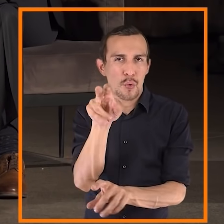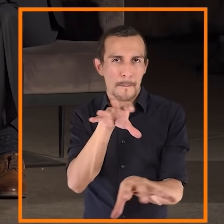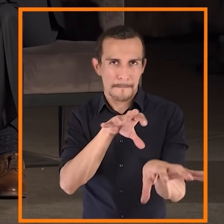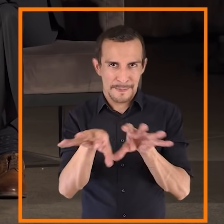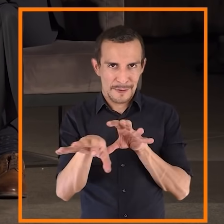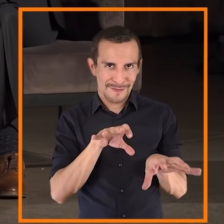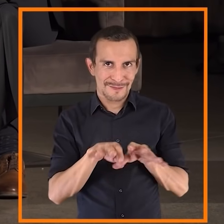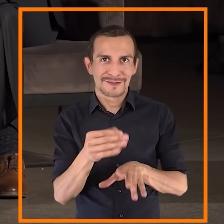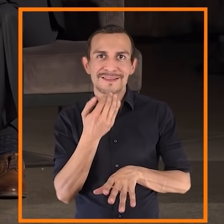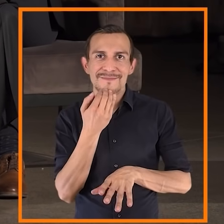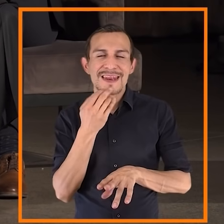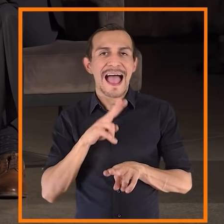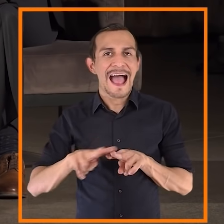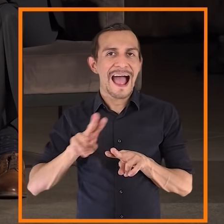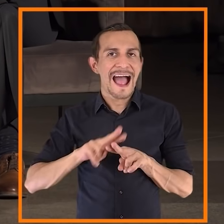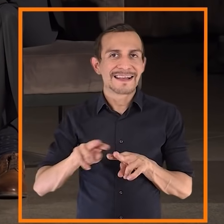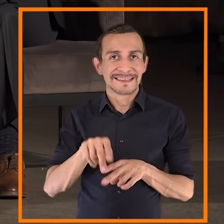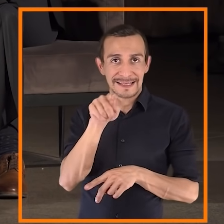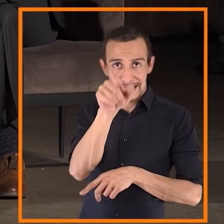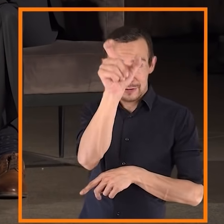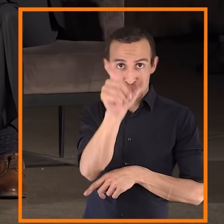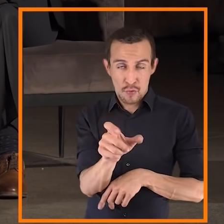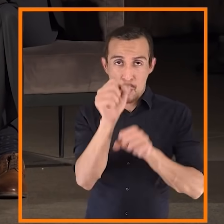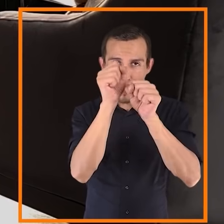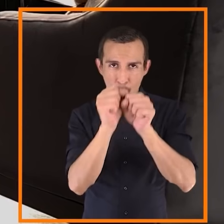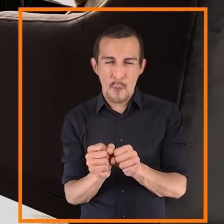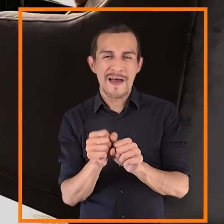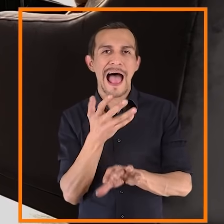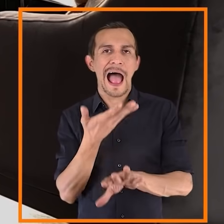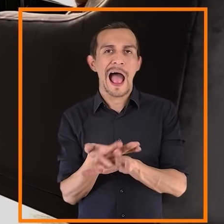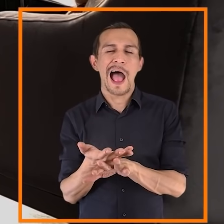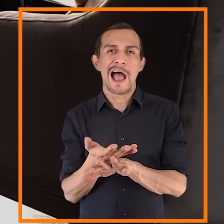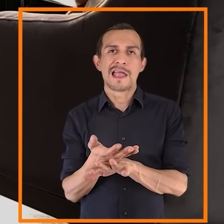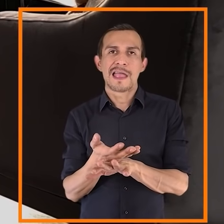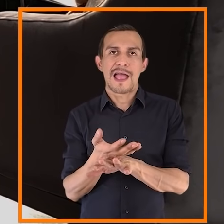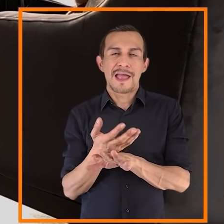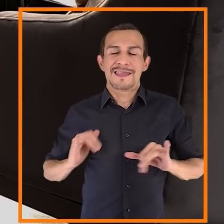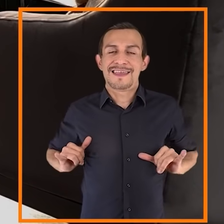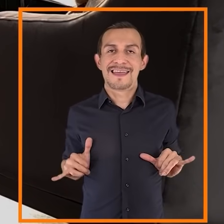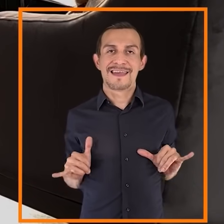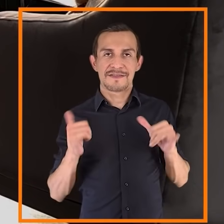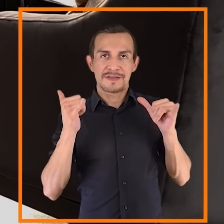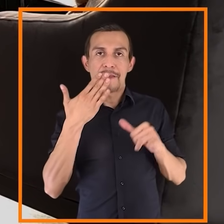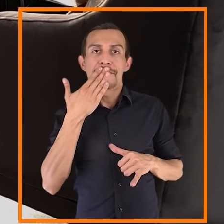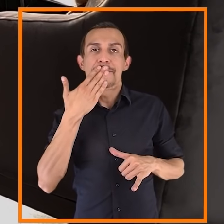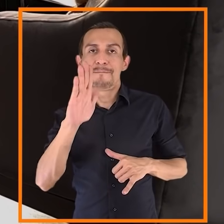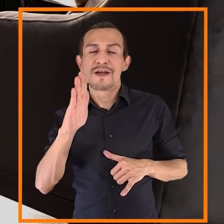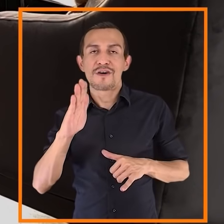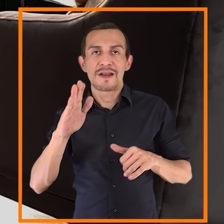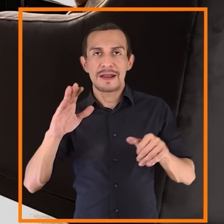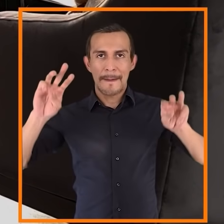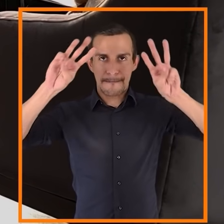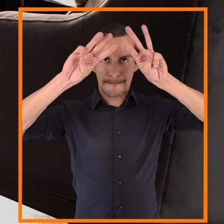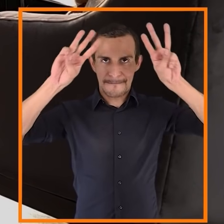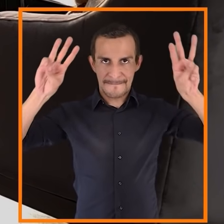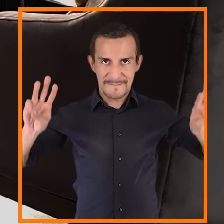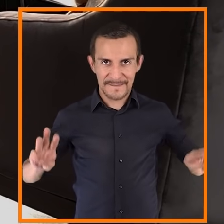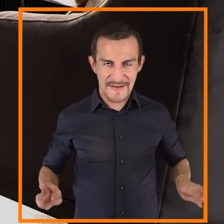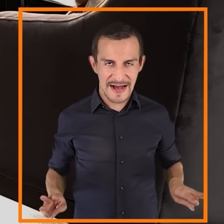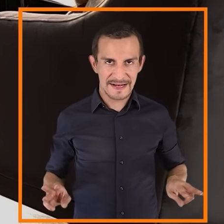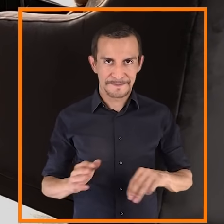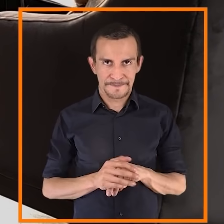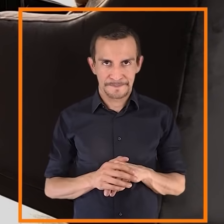tu producto también hace a que tú puedas tener y gozar de mejores márgenes,